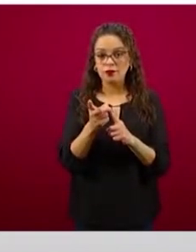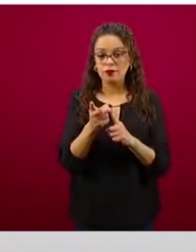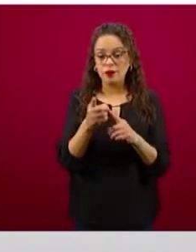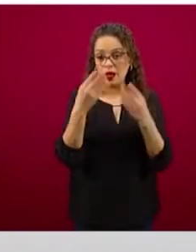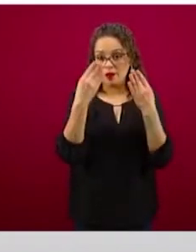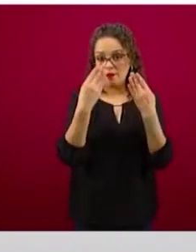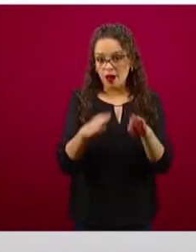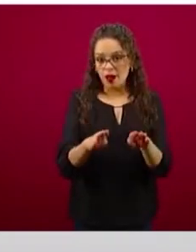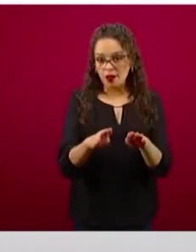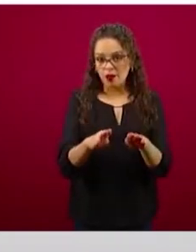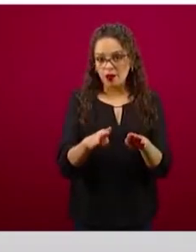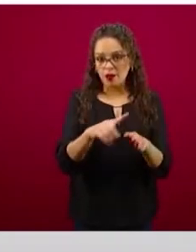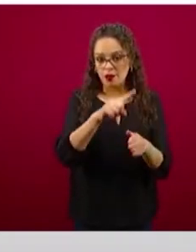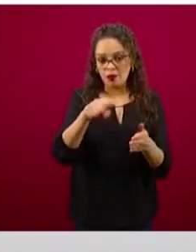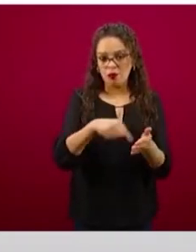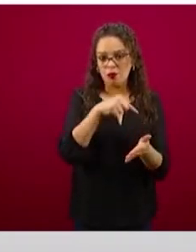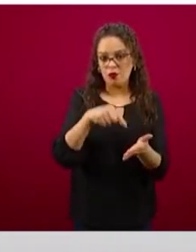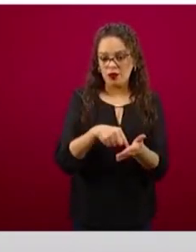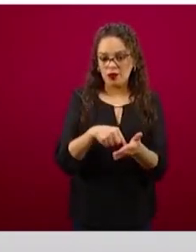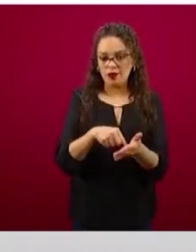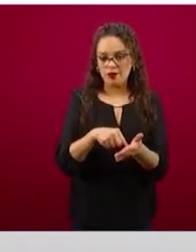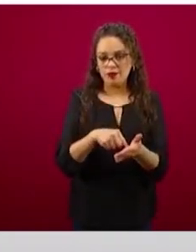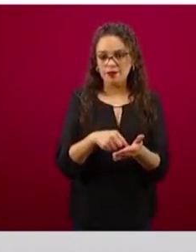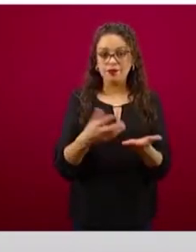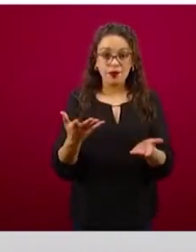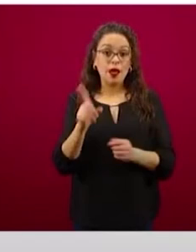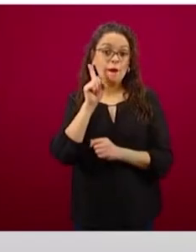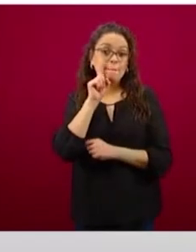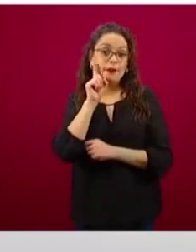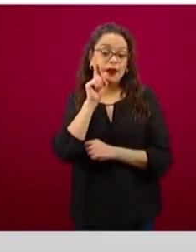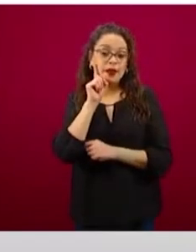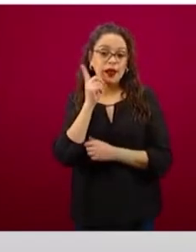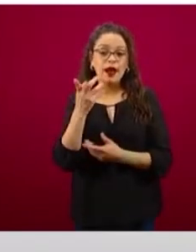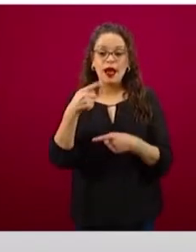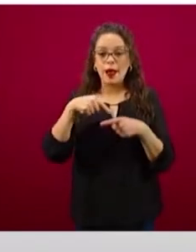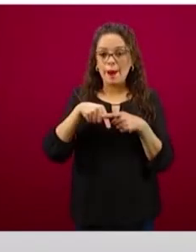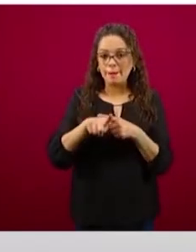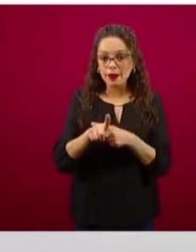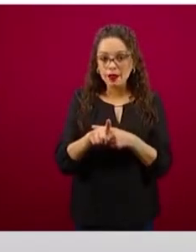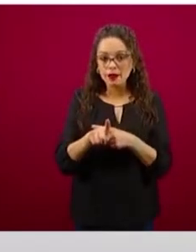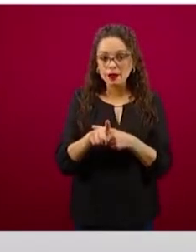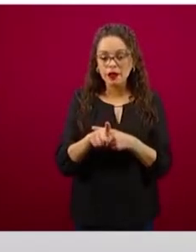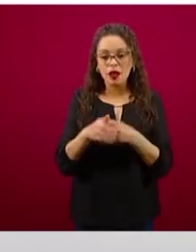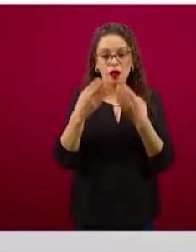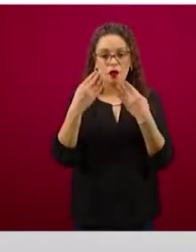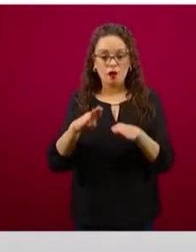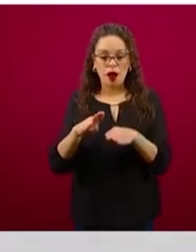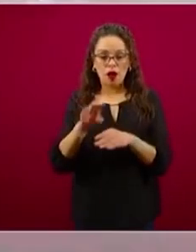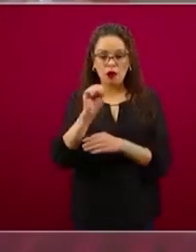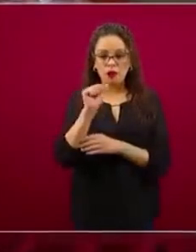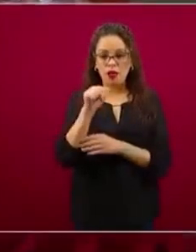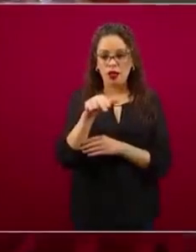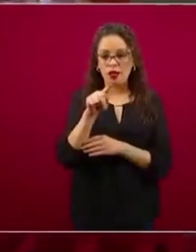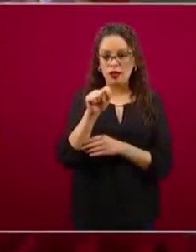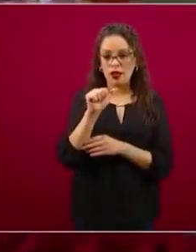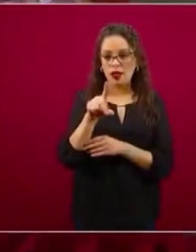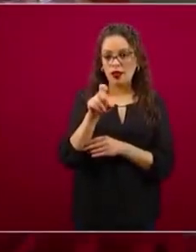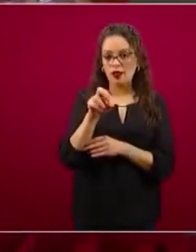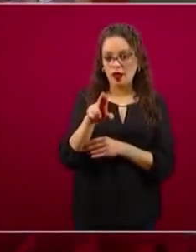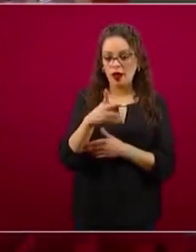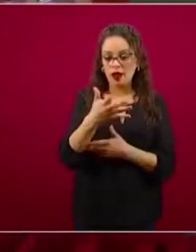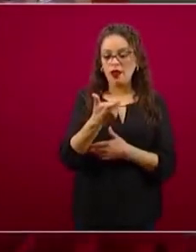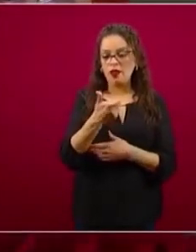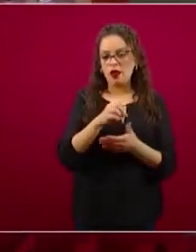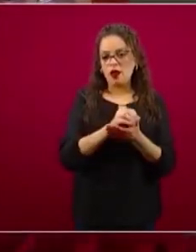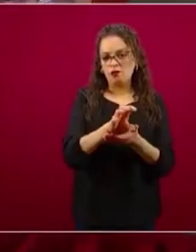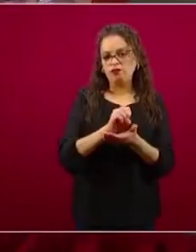sucursales bancarias. Mañana vamos a arrancar la dispersión con el Banco Santander y entonces vamos a ver un